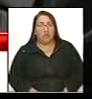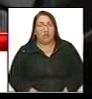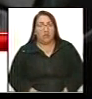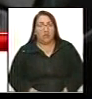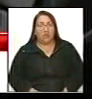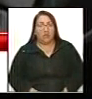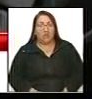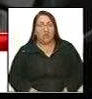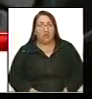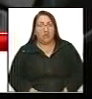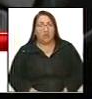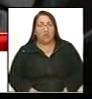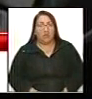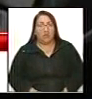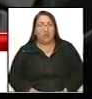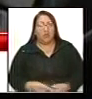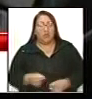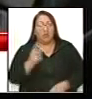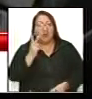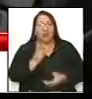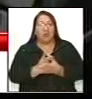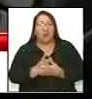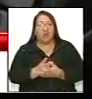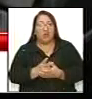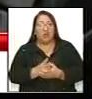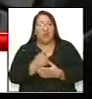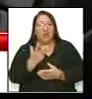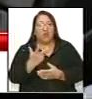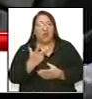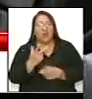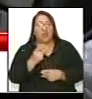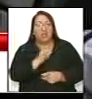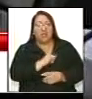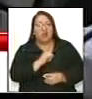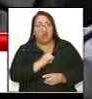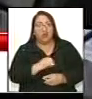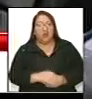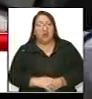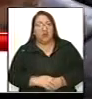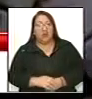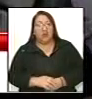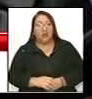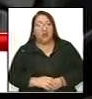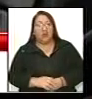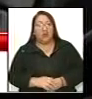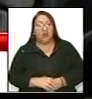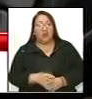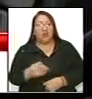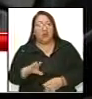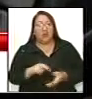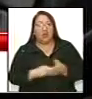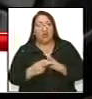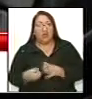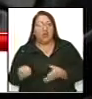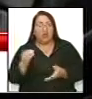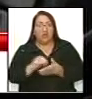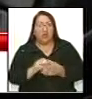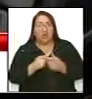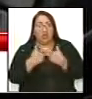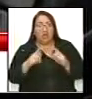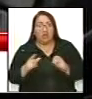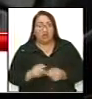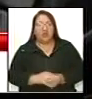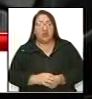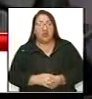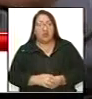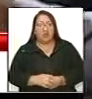o restringir únicamente a tres organismos? Esto un poco lo que estaría involucrada es la libertad de asociación,